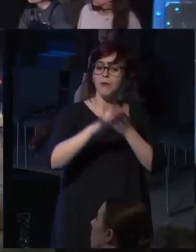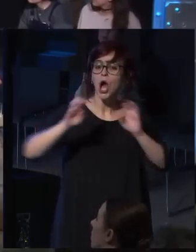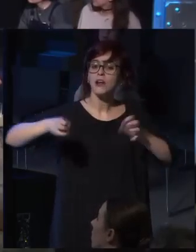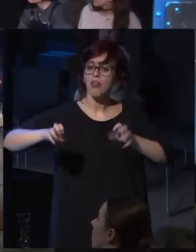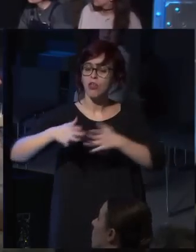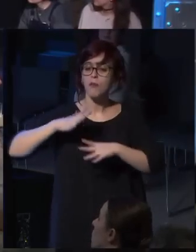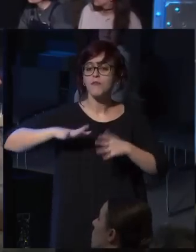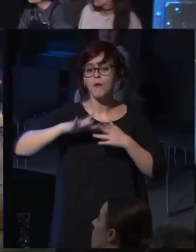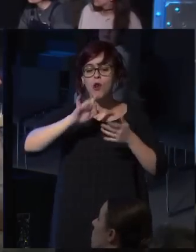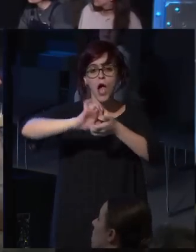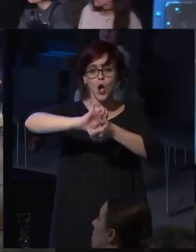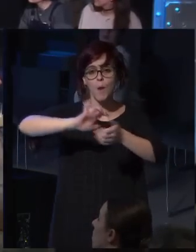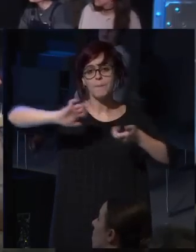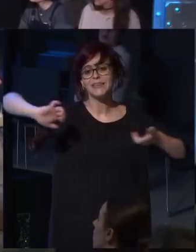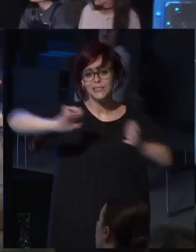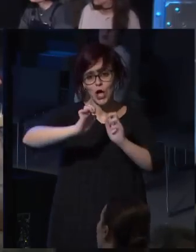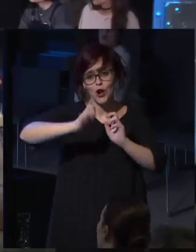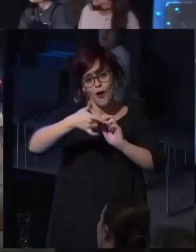radio, quitar el compresor. Pero